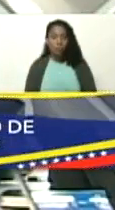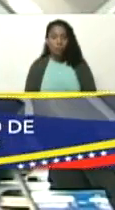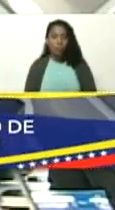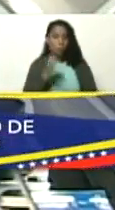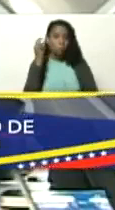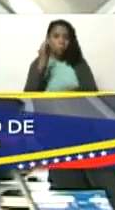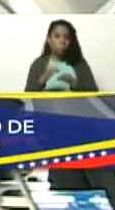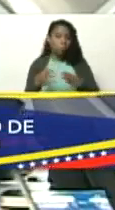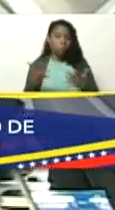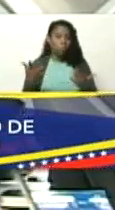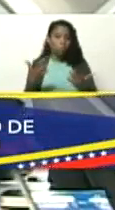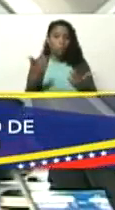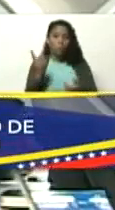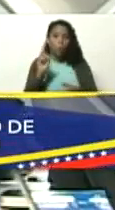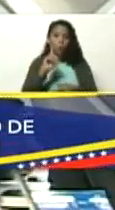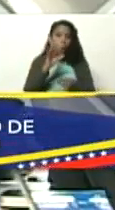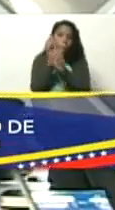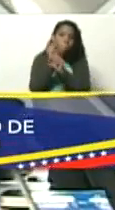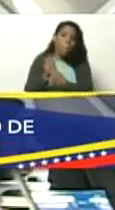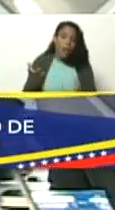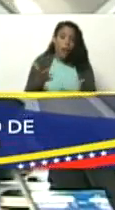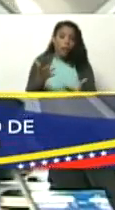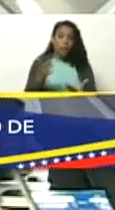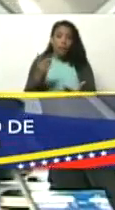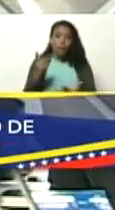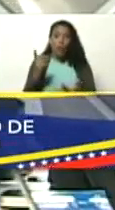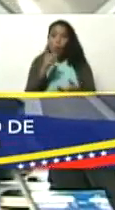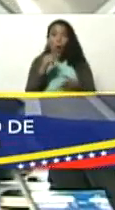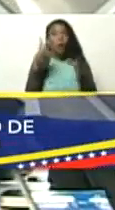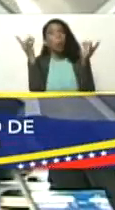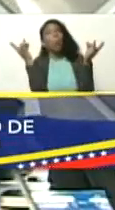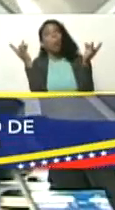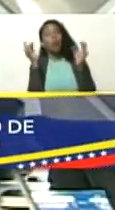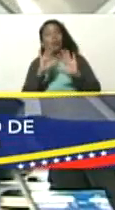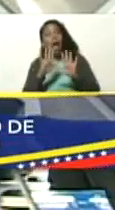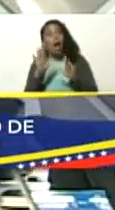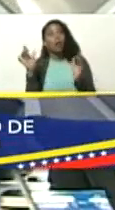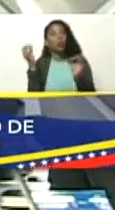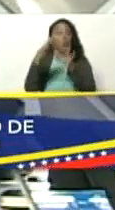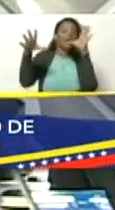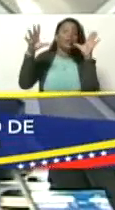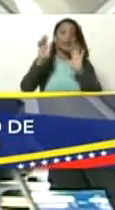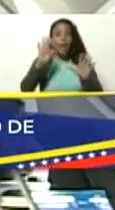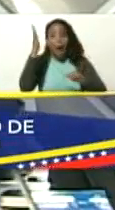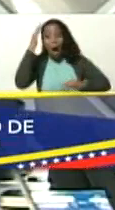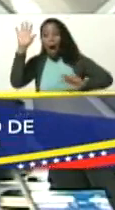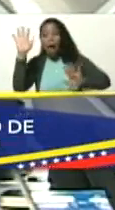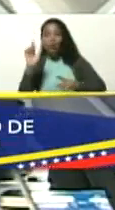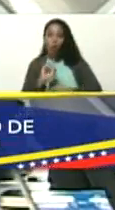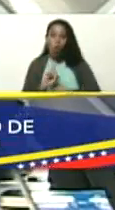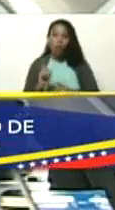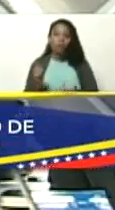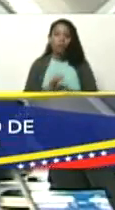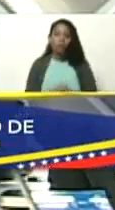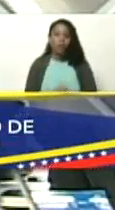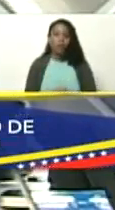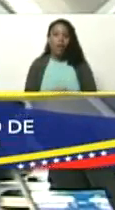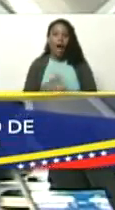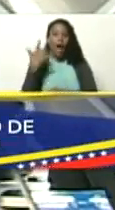imprevistos y trágicos, impredecibles. Fíjense, en Mérida tenemos al gobernador Jason Guzmán en la